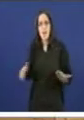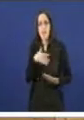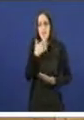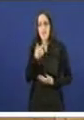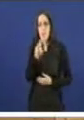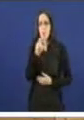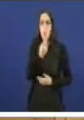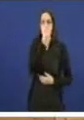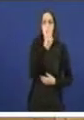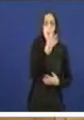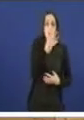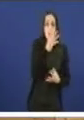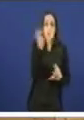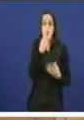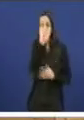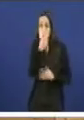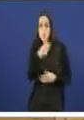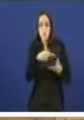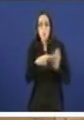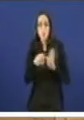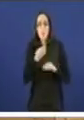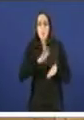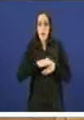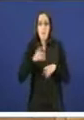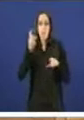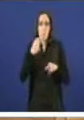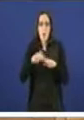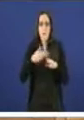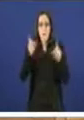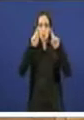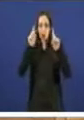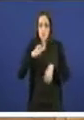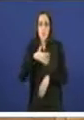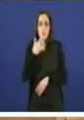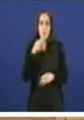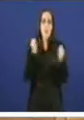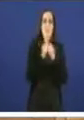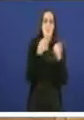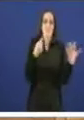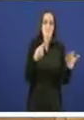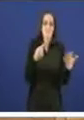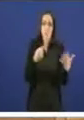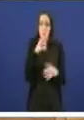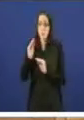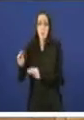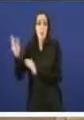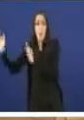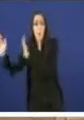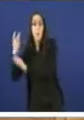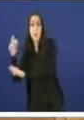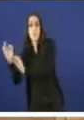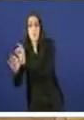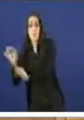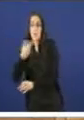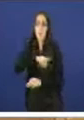euros dos orzamentos da Xunta son destinados ás políticas educativas, un 26% frente a un 20% na súa etapa. As alumnas e alumnos